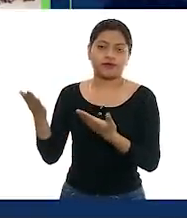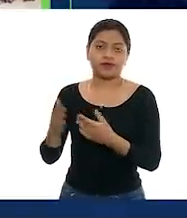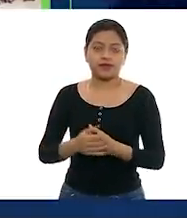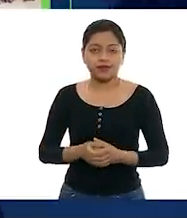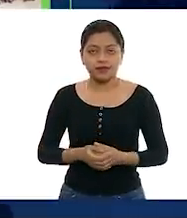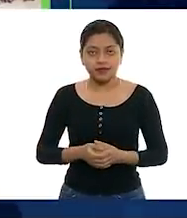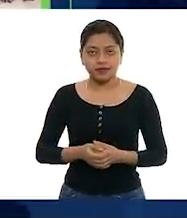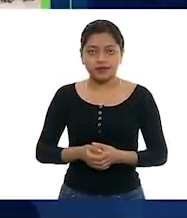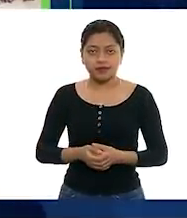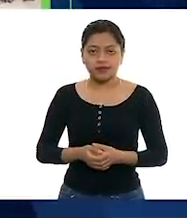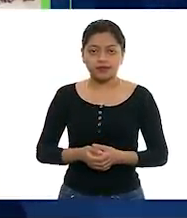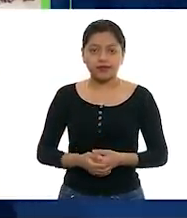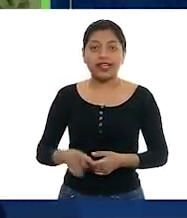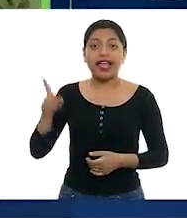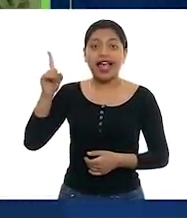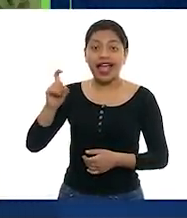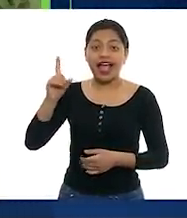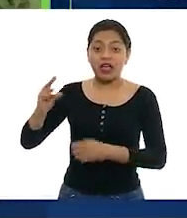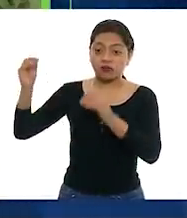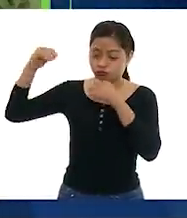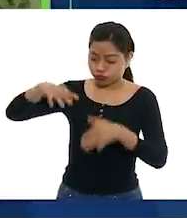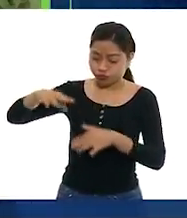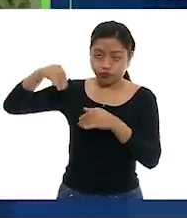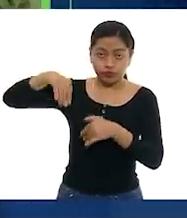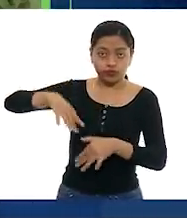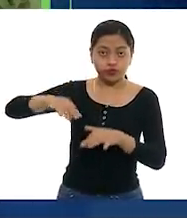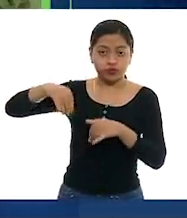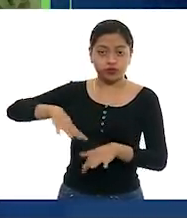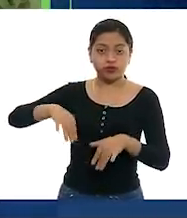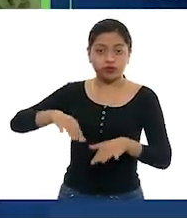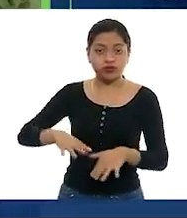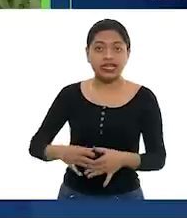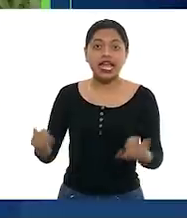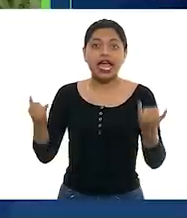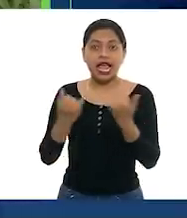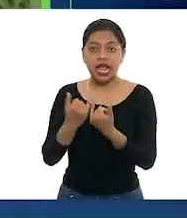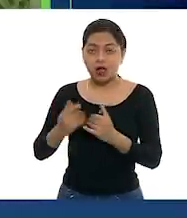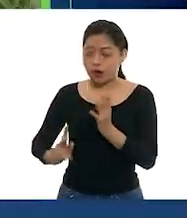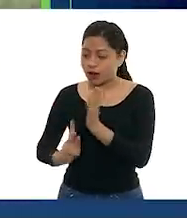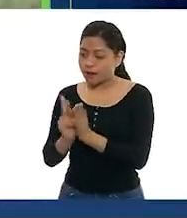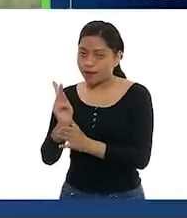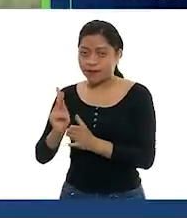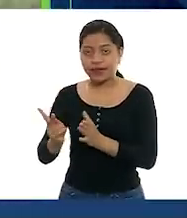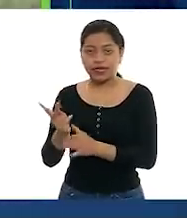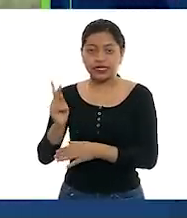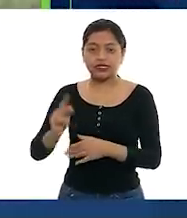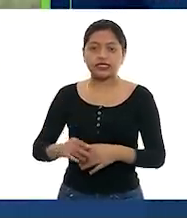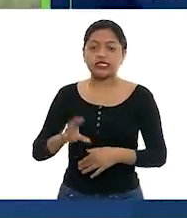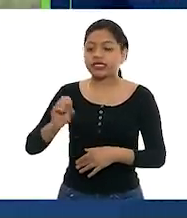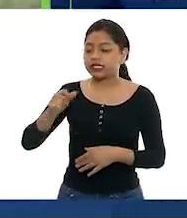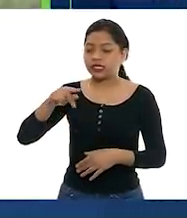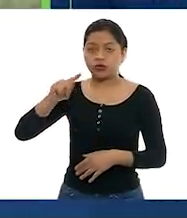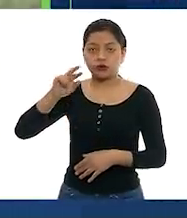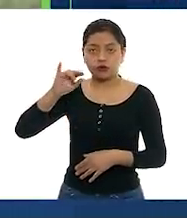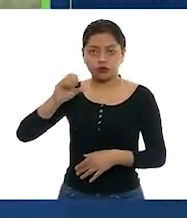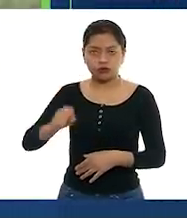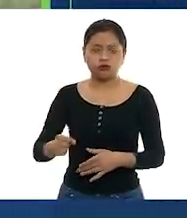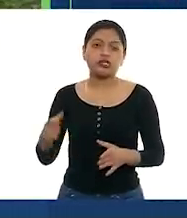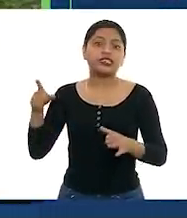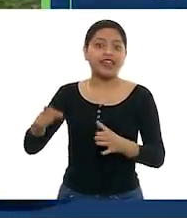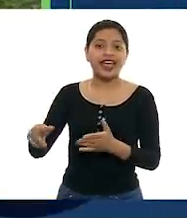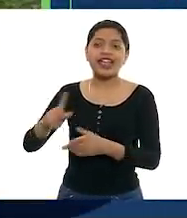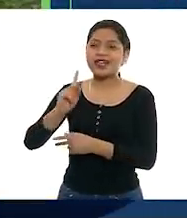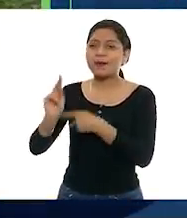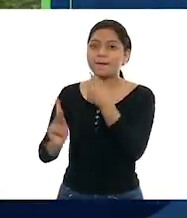obviamente tenemos caídas de agua, circulación de agua, tenemos helechos, tenemos anturios, tenemos plantas